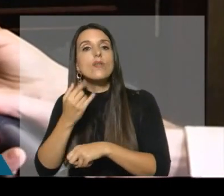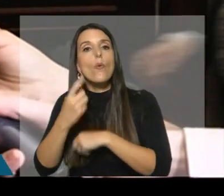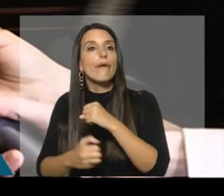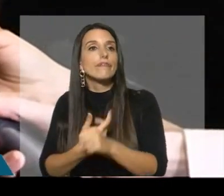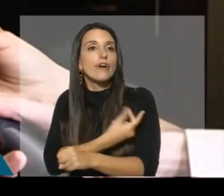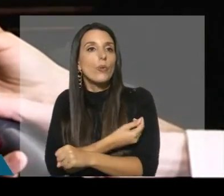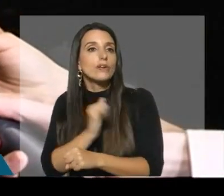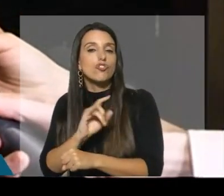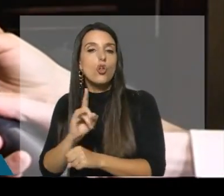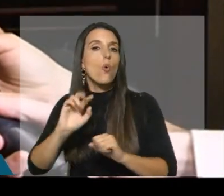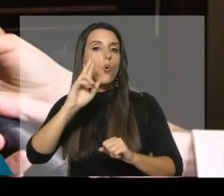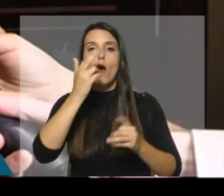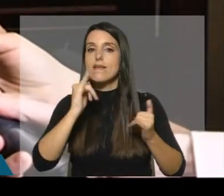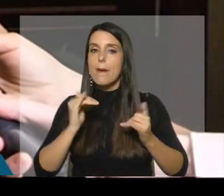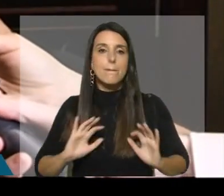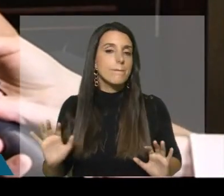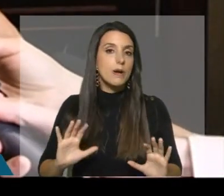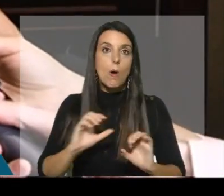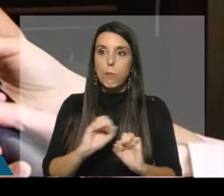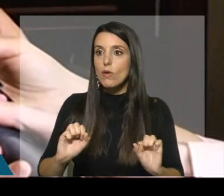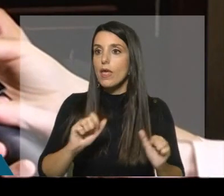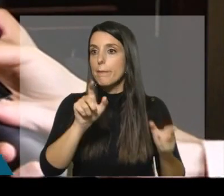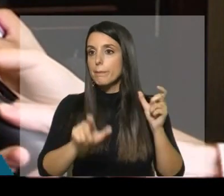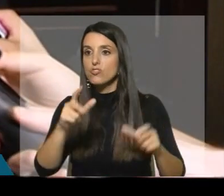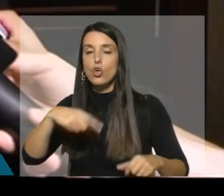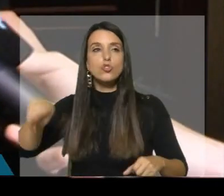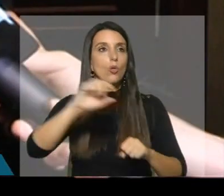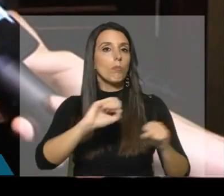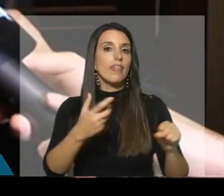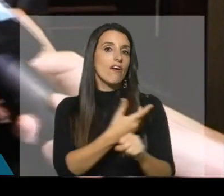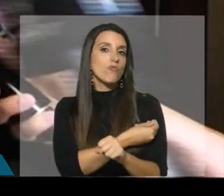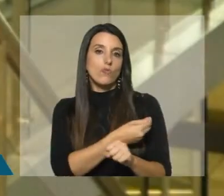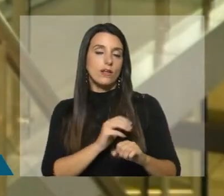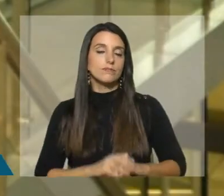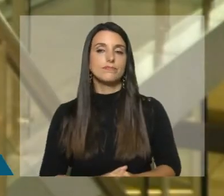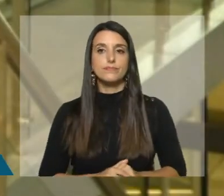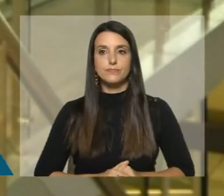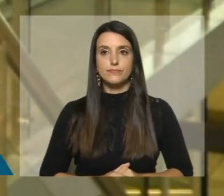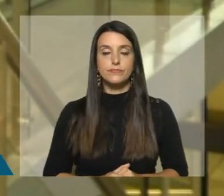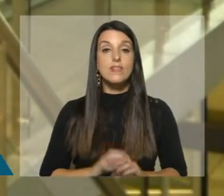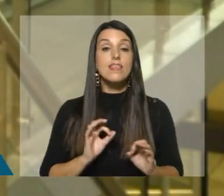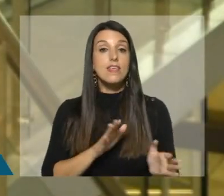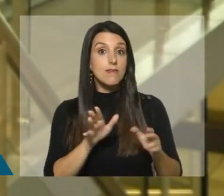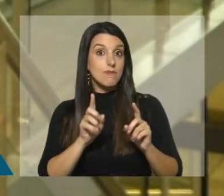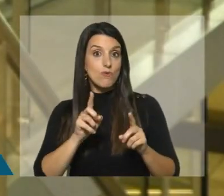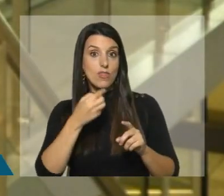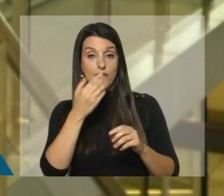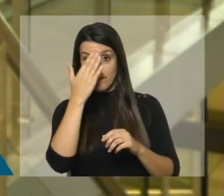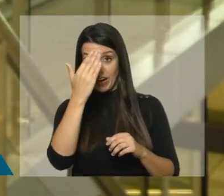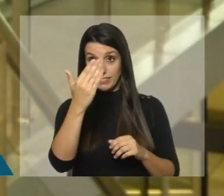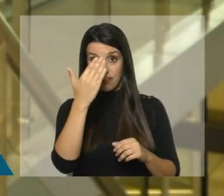vacunación, Uruguay tiene todo previsto para que eso se pueda dar y que la gente tenga la vacuna al que se quiera vacunar. Y bueno, como les decía, aquí